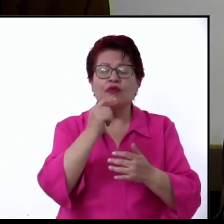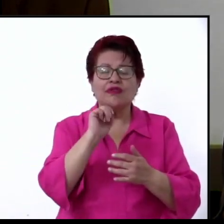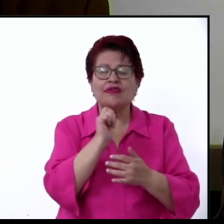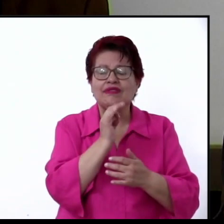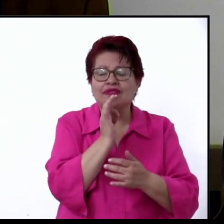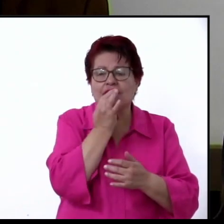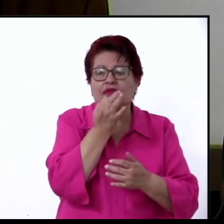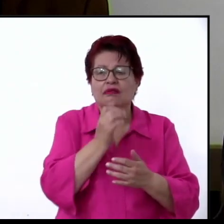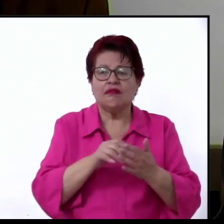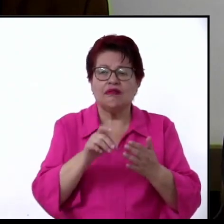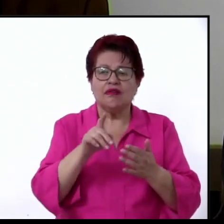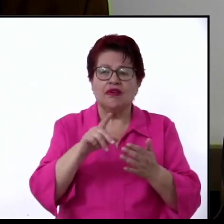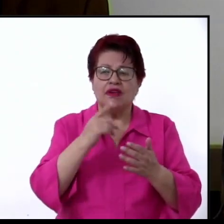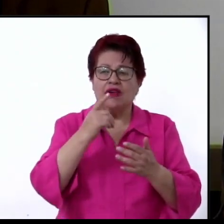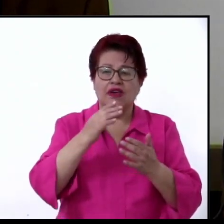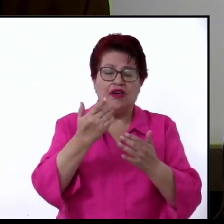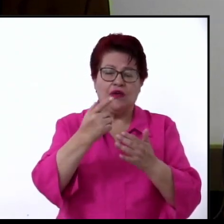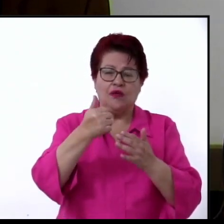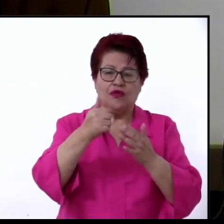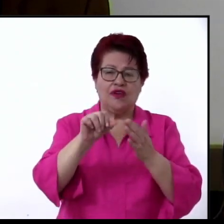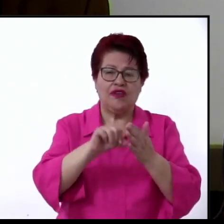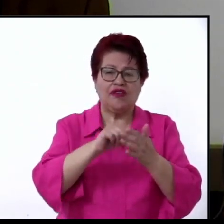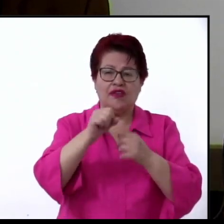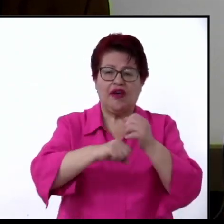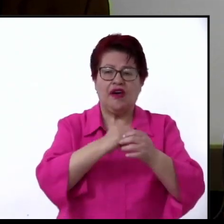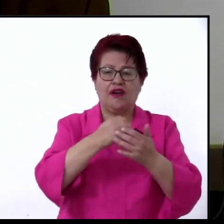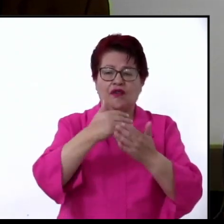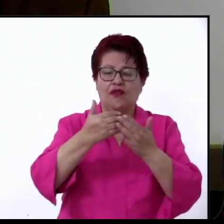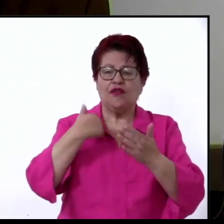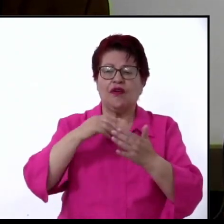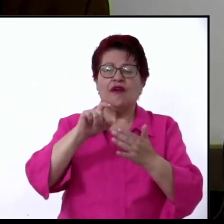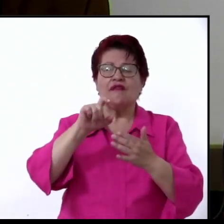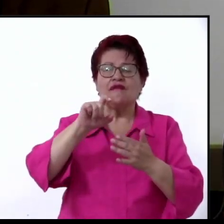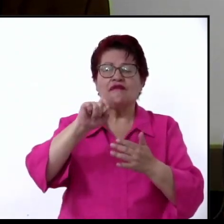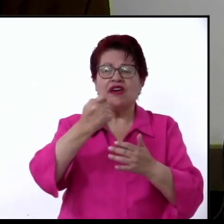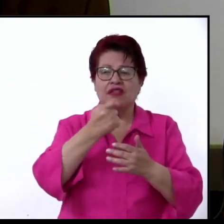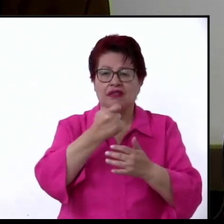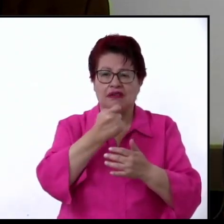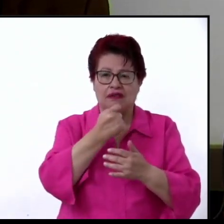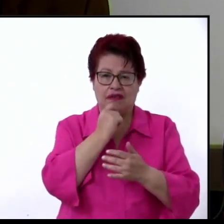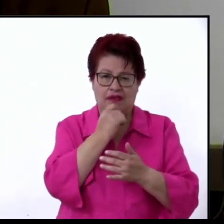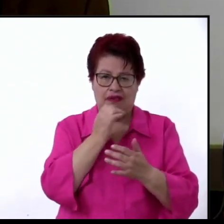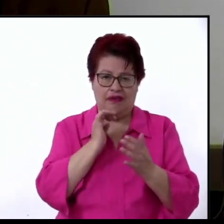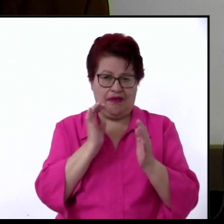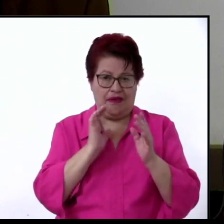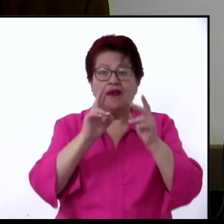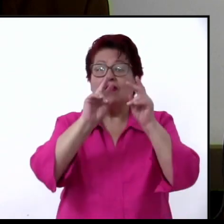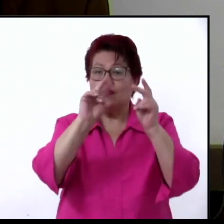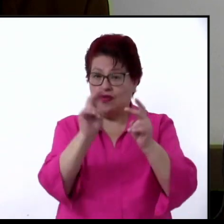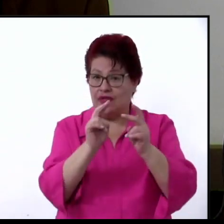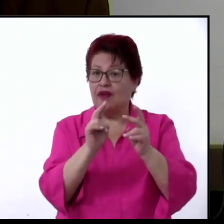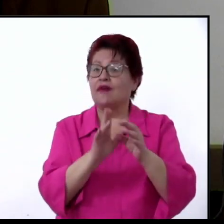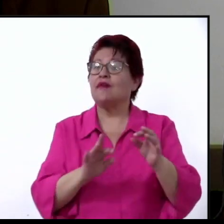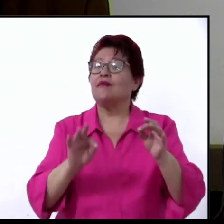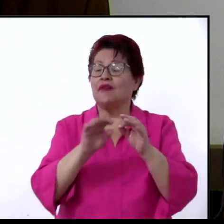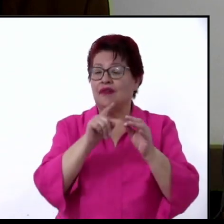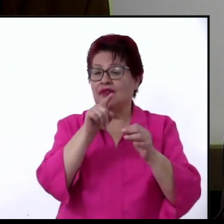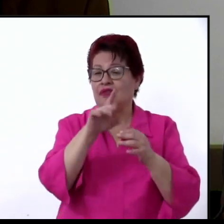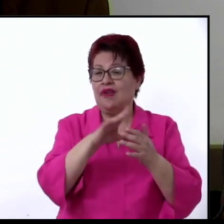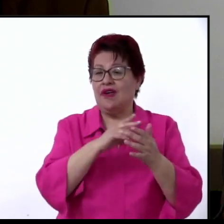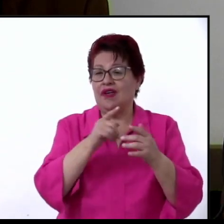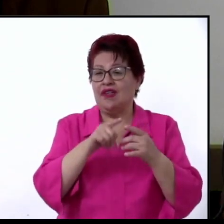el sexenio anterior fue de 20 centavos. Entonces realmente es un tema de fondo que tiene que ver